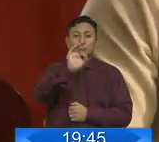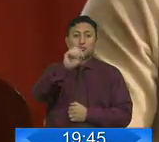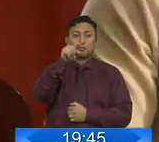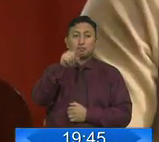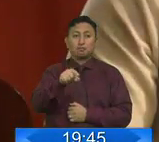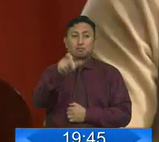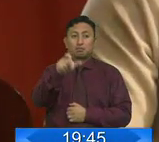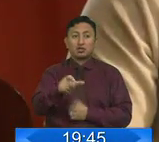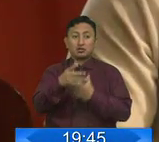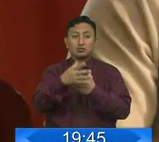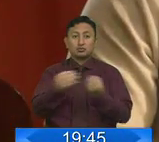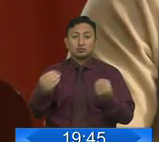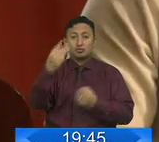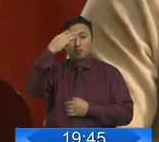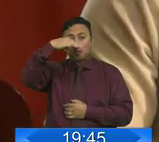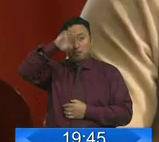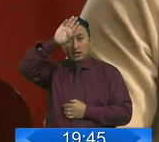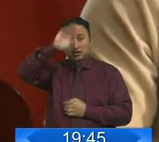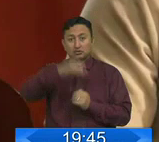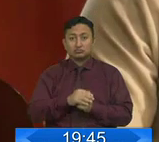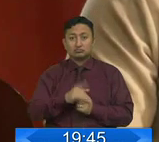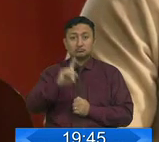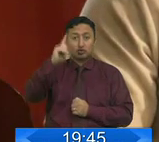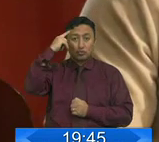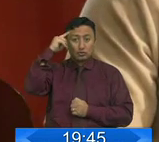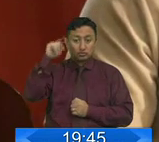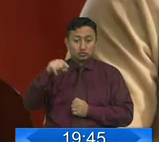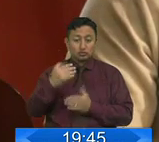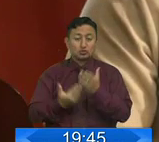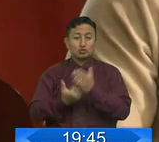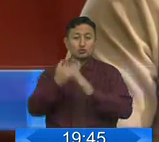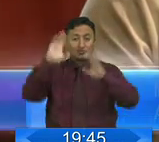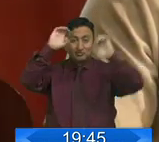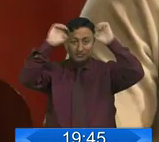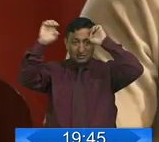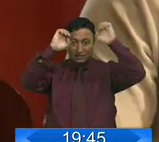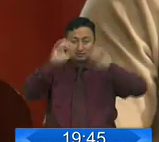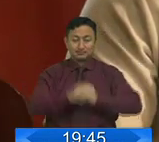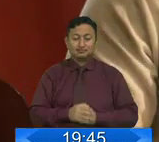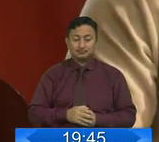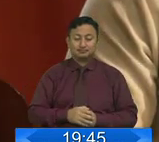desaparecidos existen en México. El gobierno implementa nuevas estrategias.